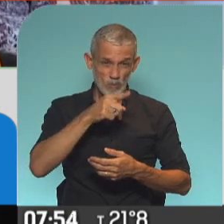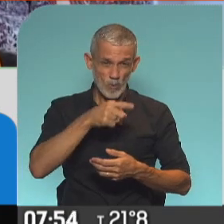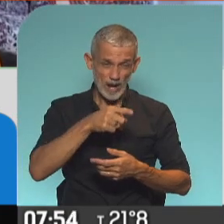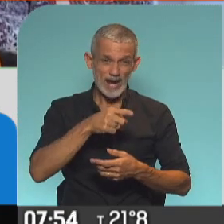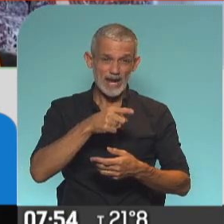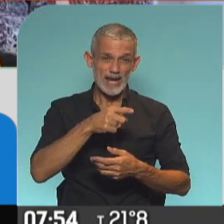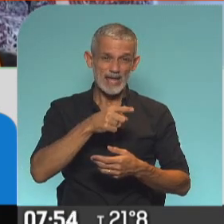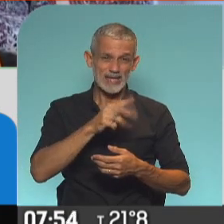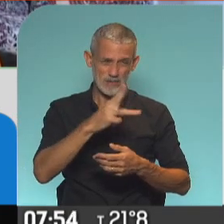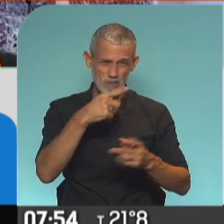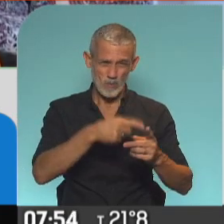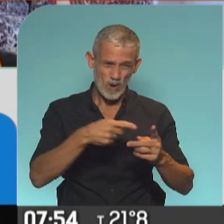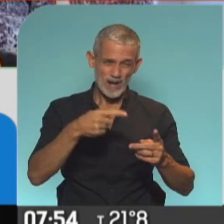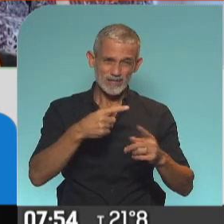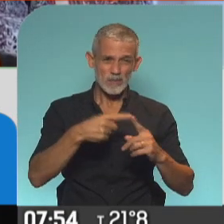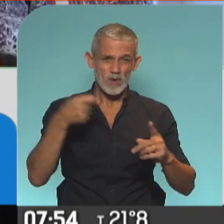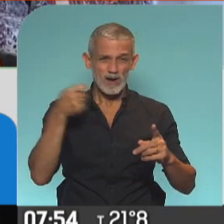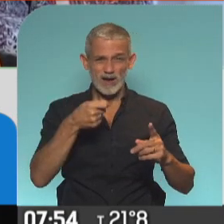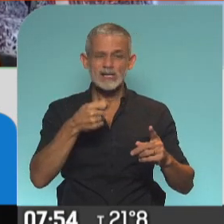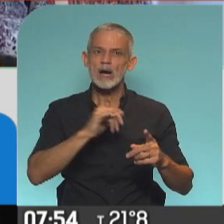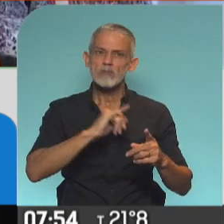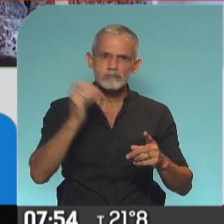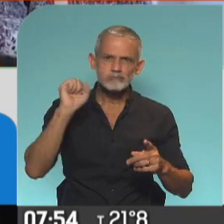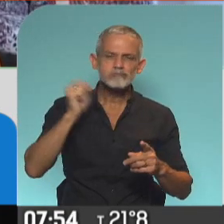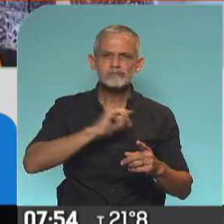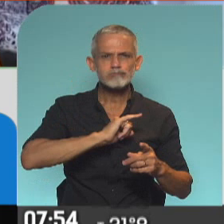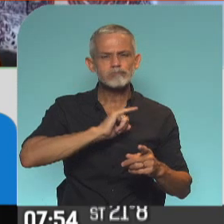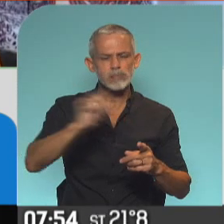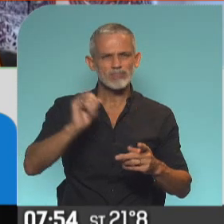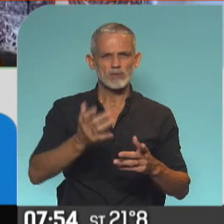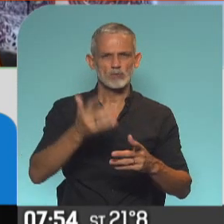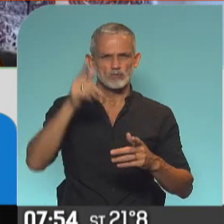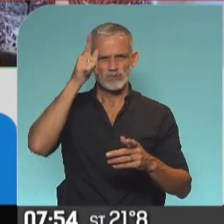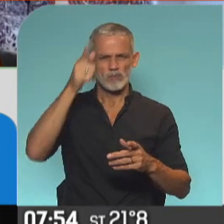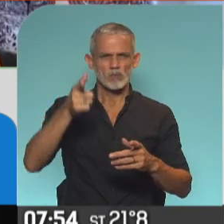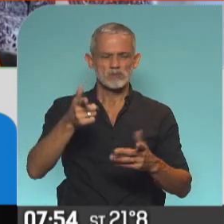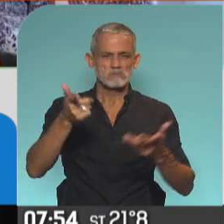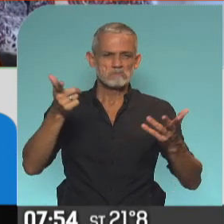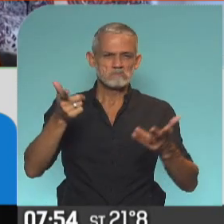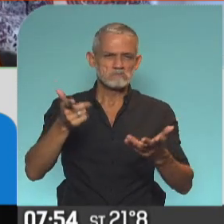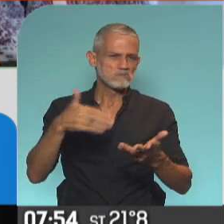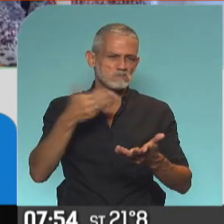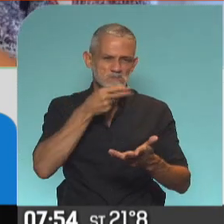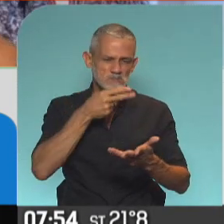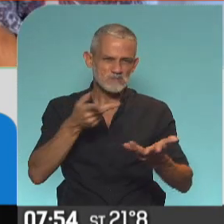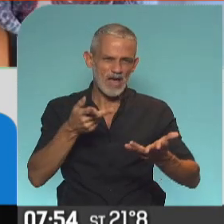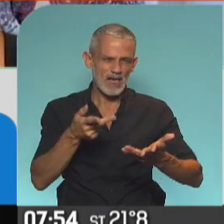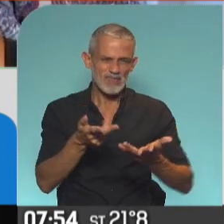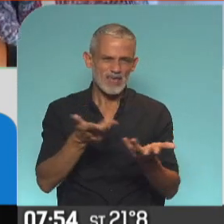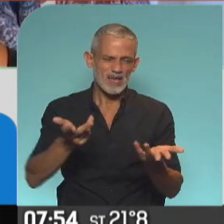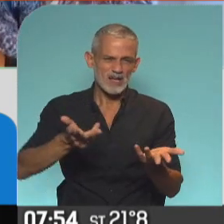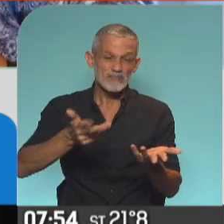las víctimas había hecho denuncias que efectivamente sí,